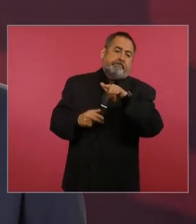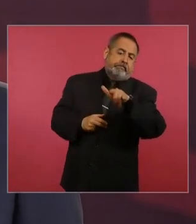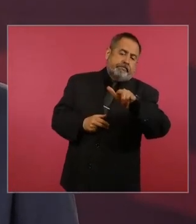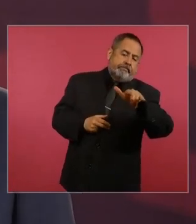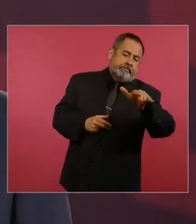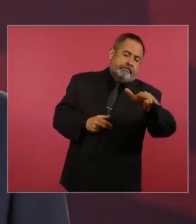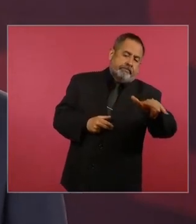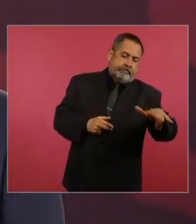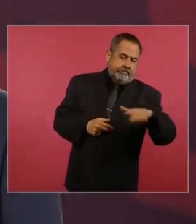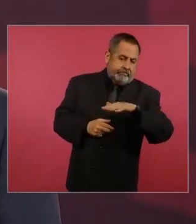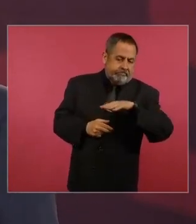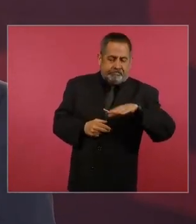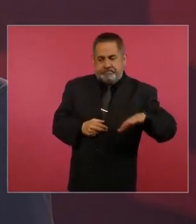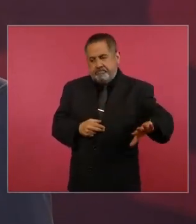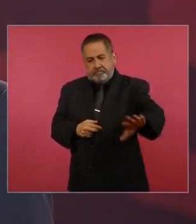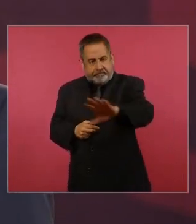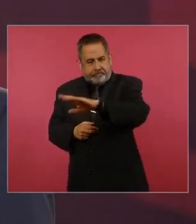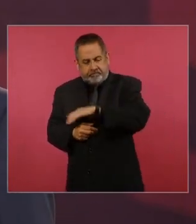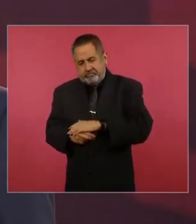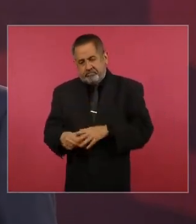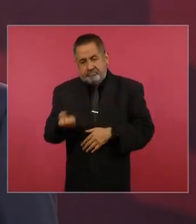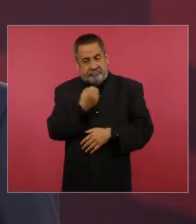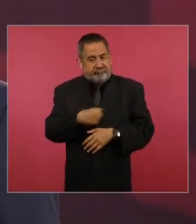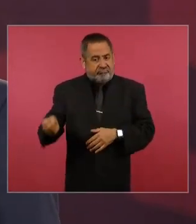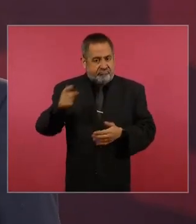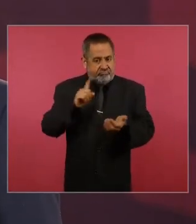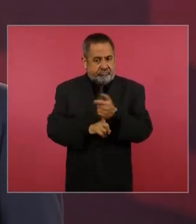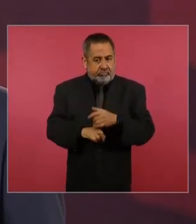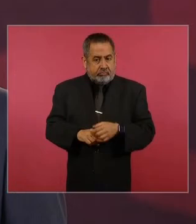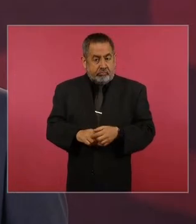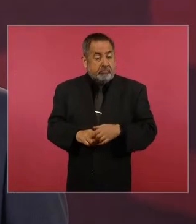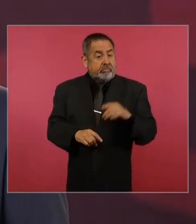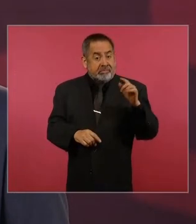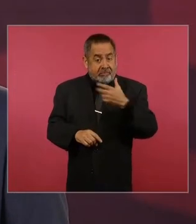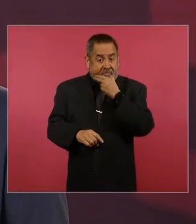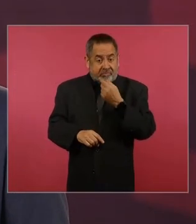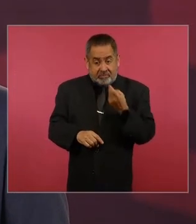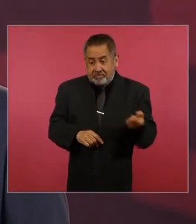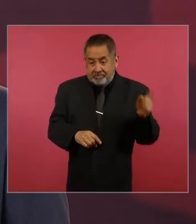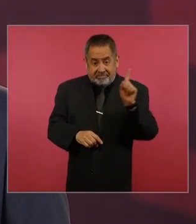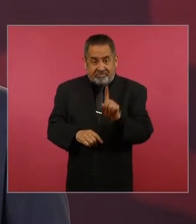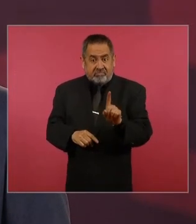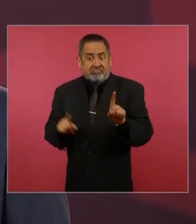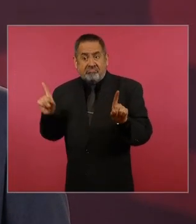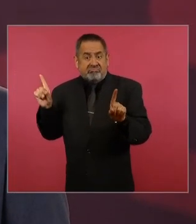se portó a la altura, lo golpearon